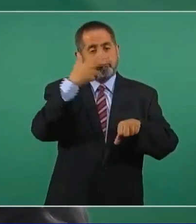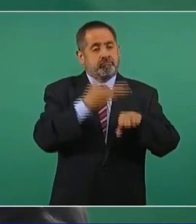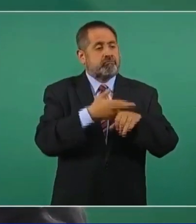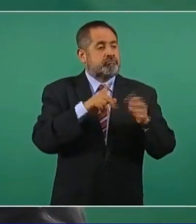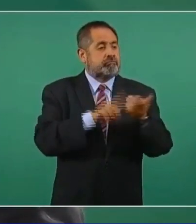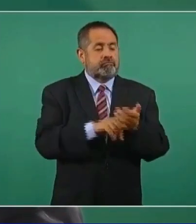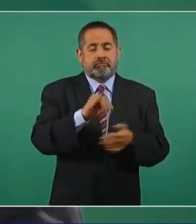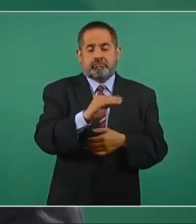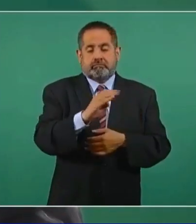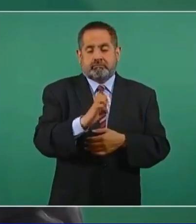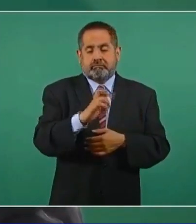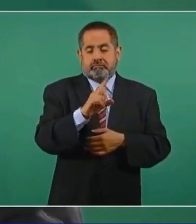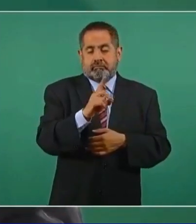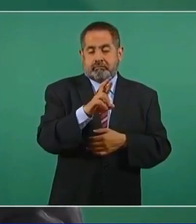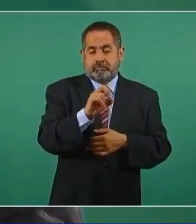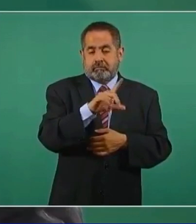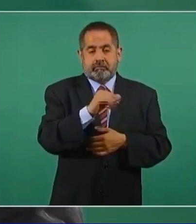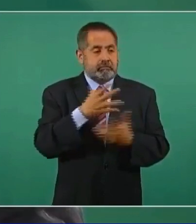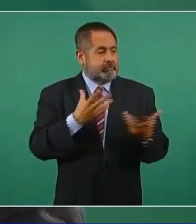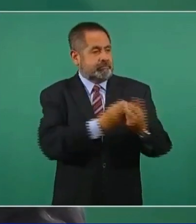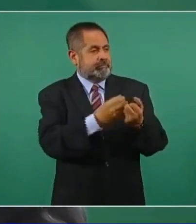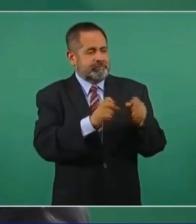a Iberdrola,